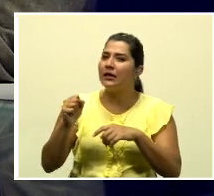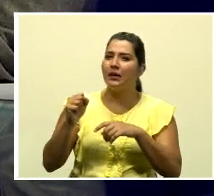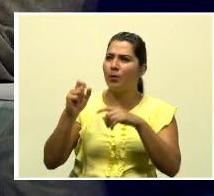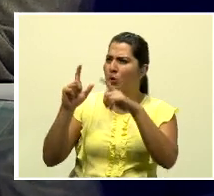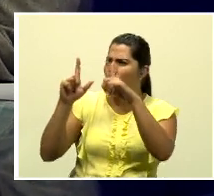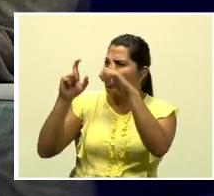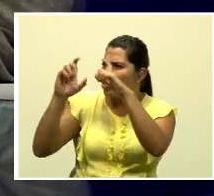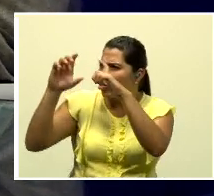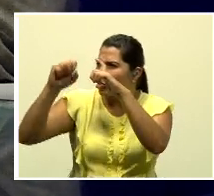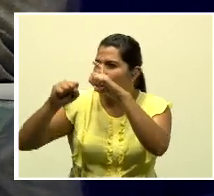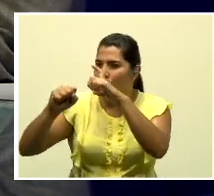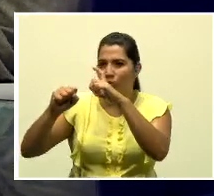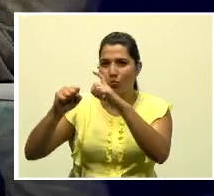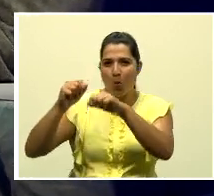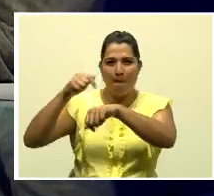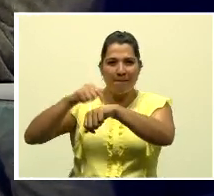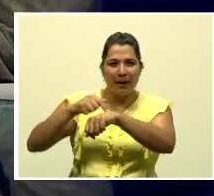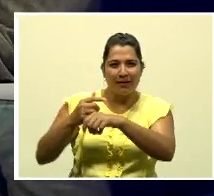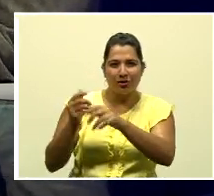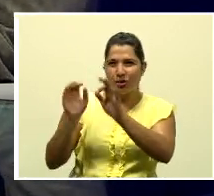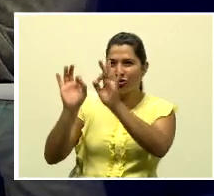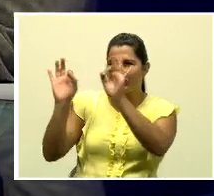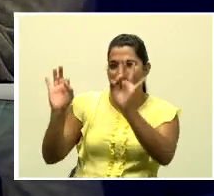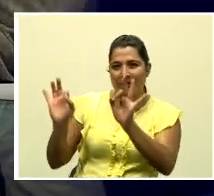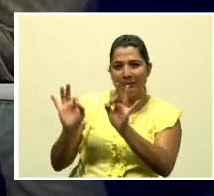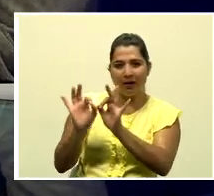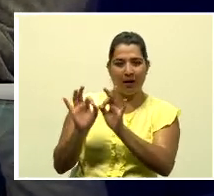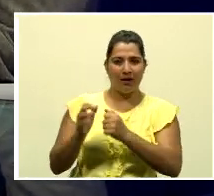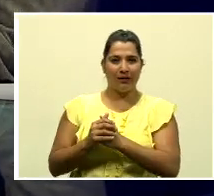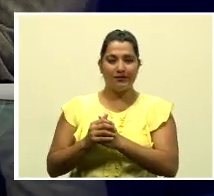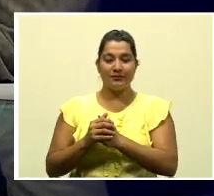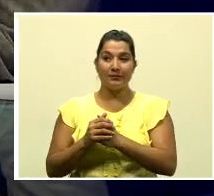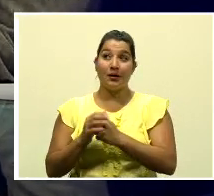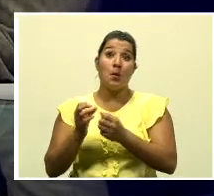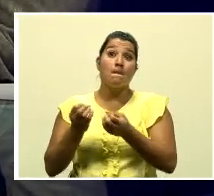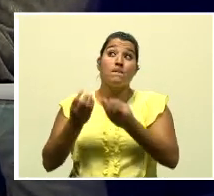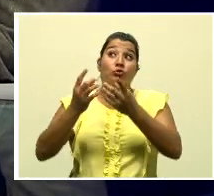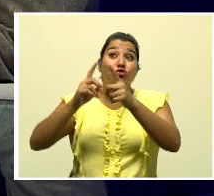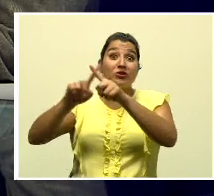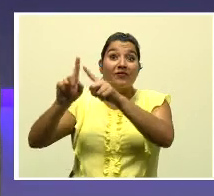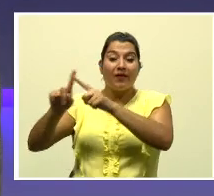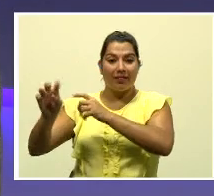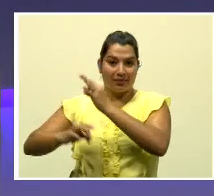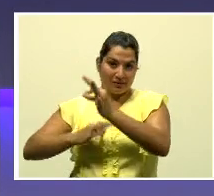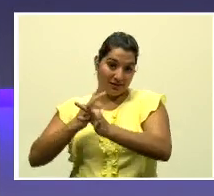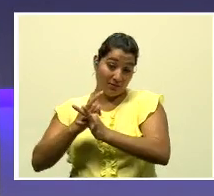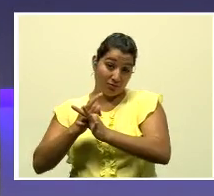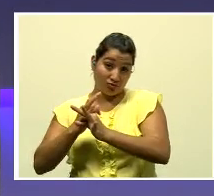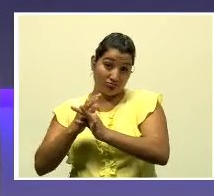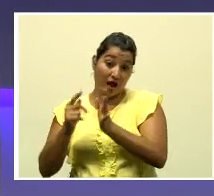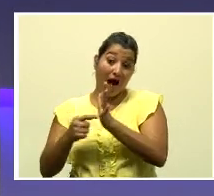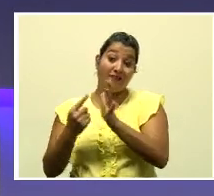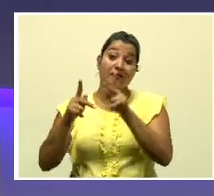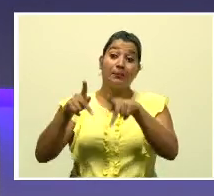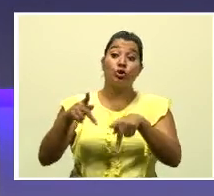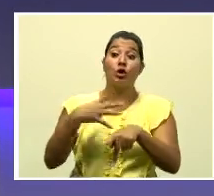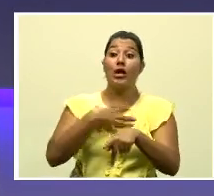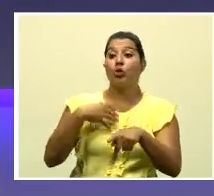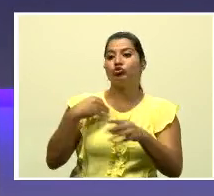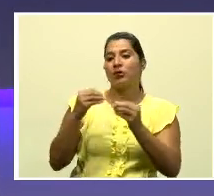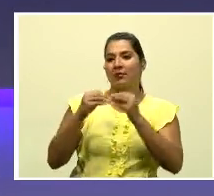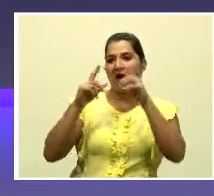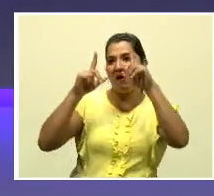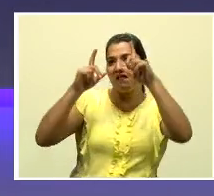imagen. Ahora, hay muchos tipos de imágenes. Hay gente que se dedica más a hacer fotografía, qué sé